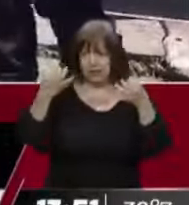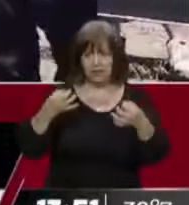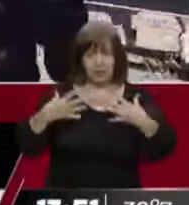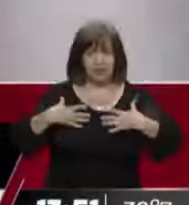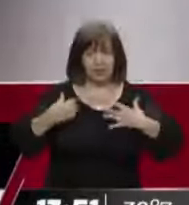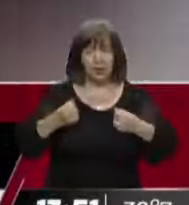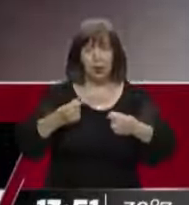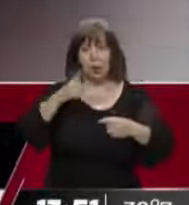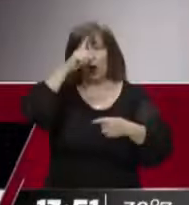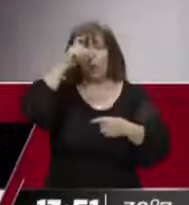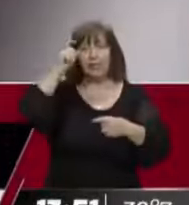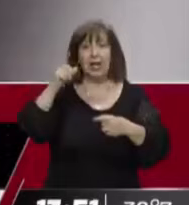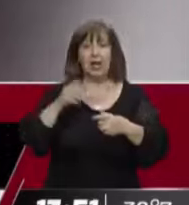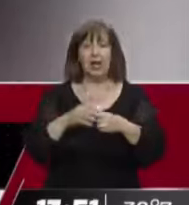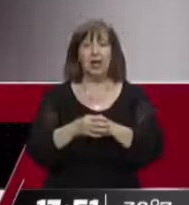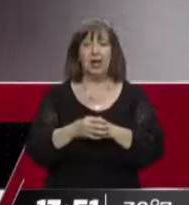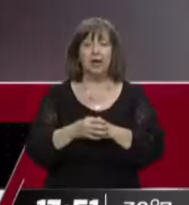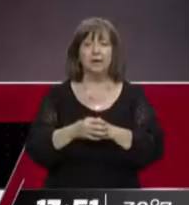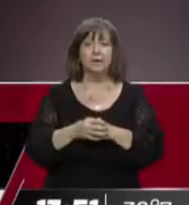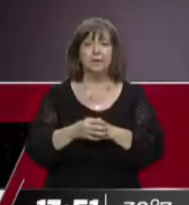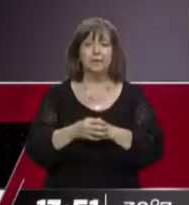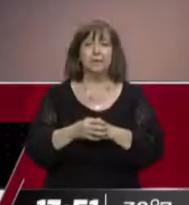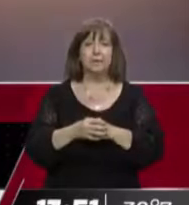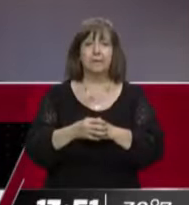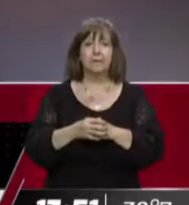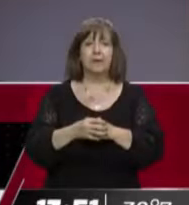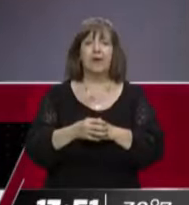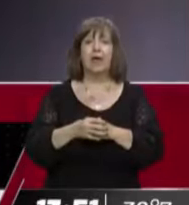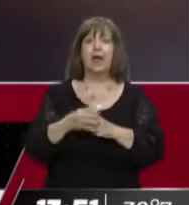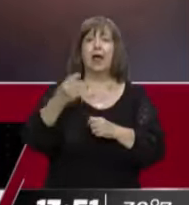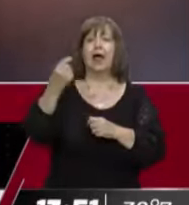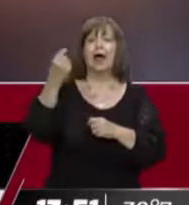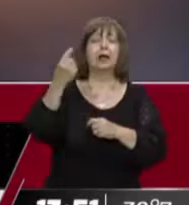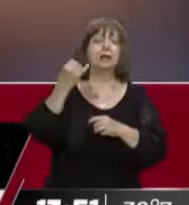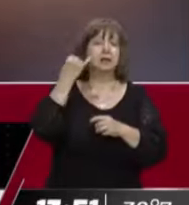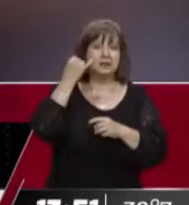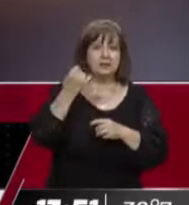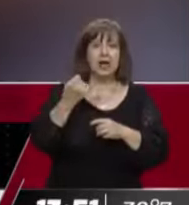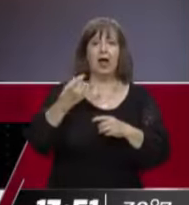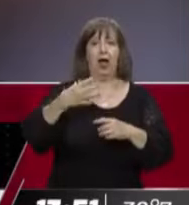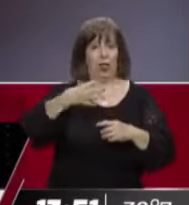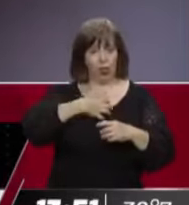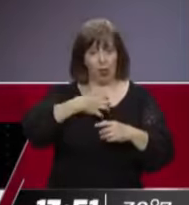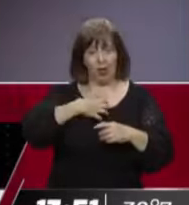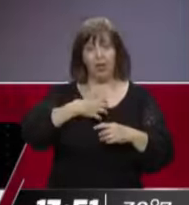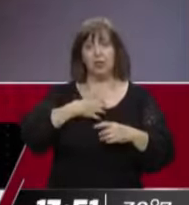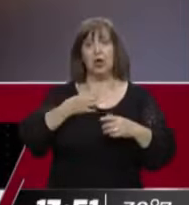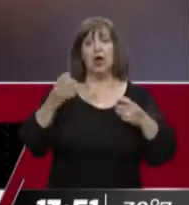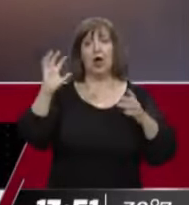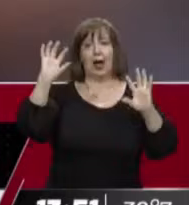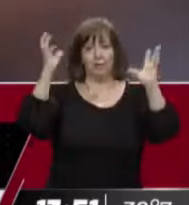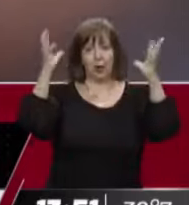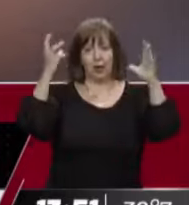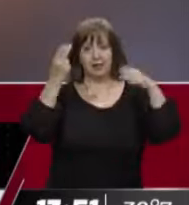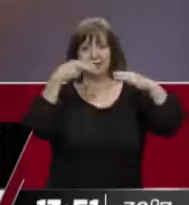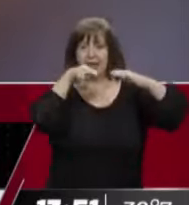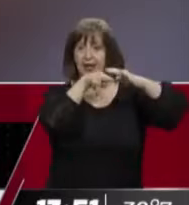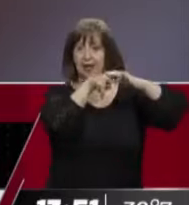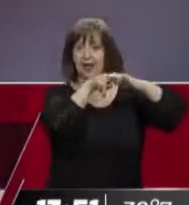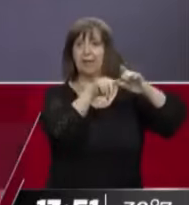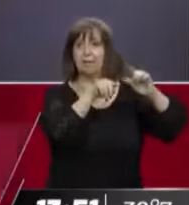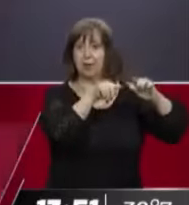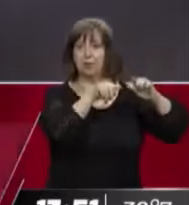va al hospital también? El dueño también es el que les mostraba en primera instancia que estaba dentro de la ambulancia. Sí. Él es el dueño. Él sigue dueño ahí todavía. El que les